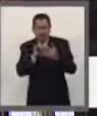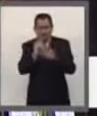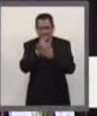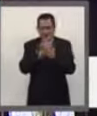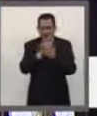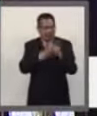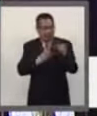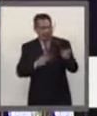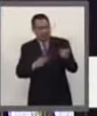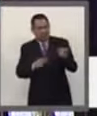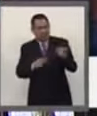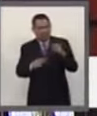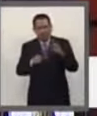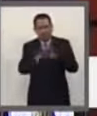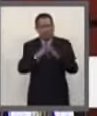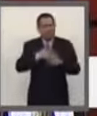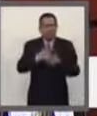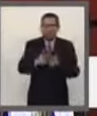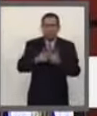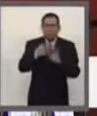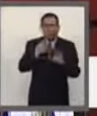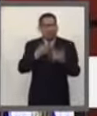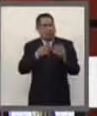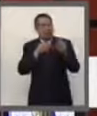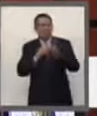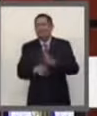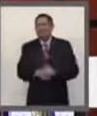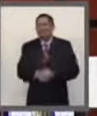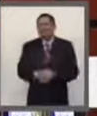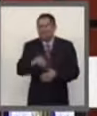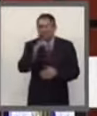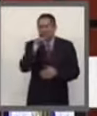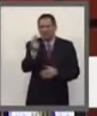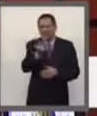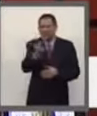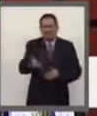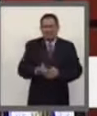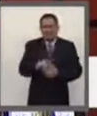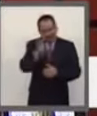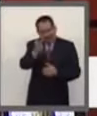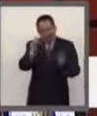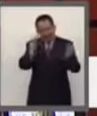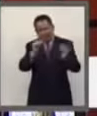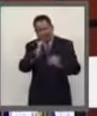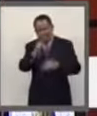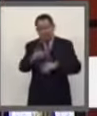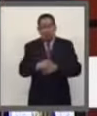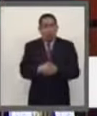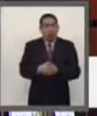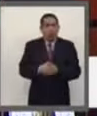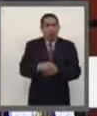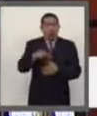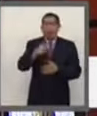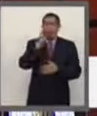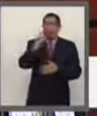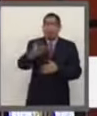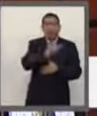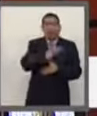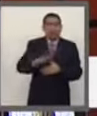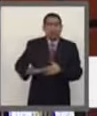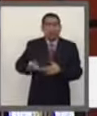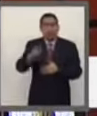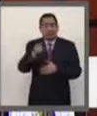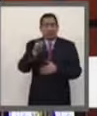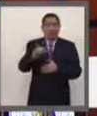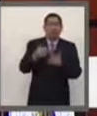o con el color de los logos de nuestro partido, es innecesario, porque ese no es el debate. Aquí dicen que el presidente es el que ha